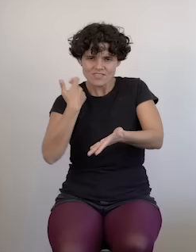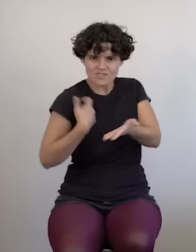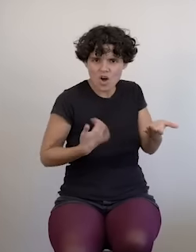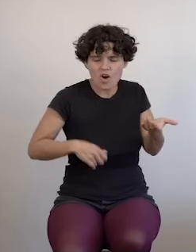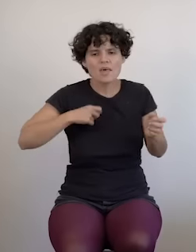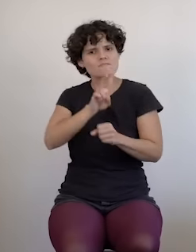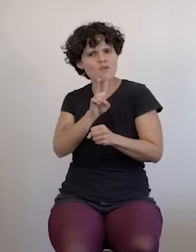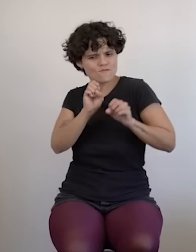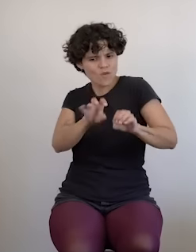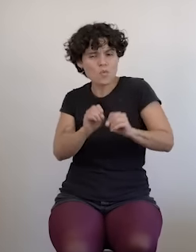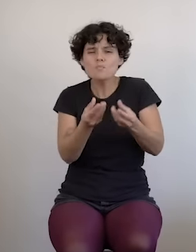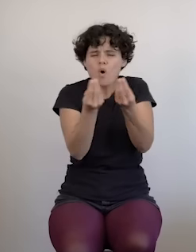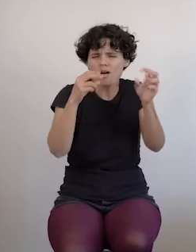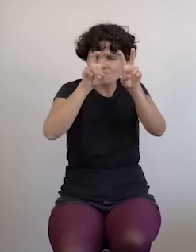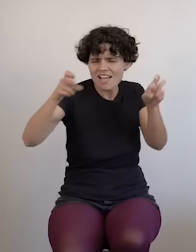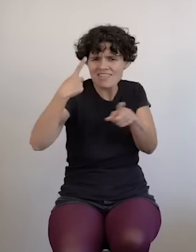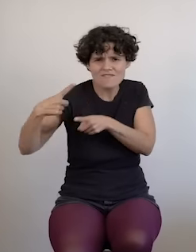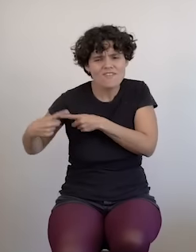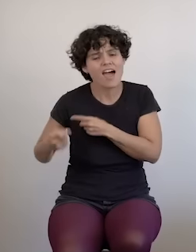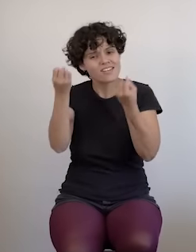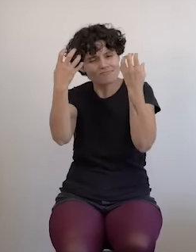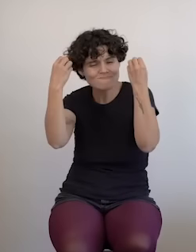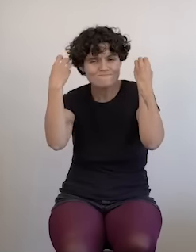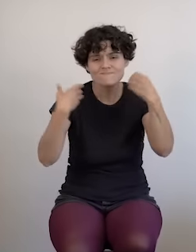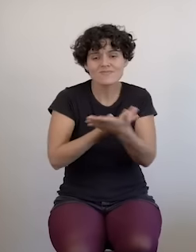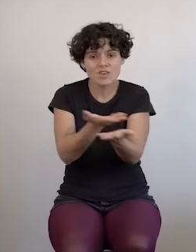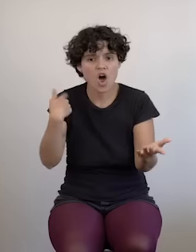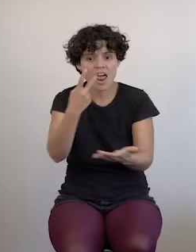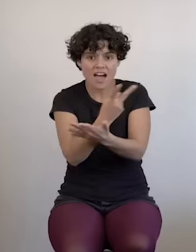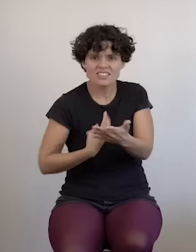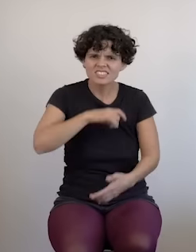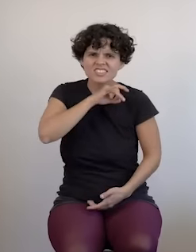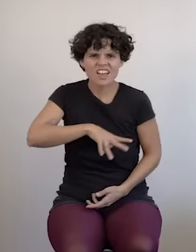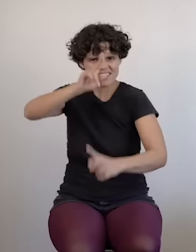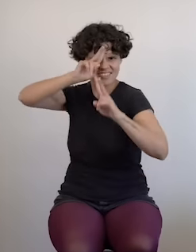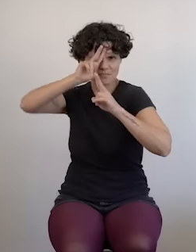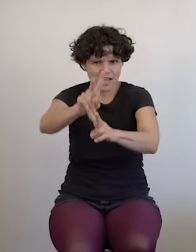facetas. Nos dio una gran lección, artista chileno, se respeta.